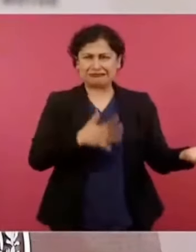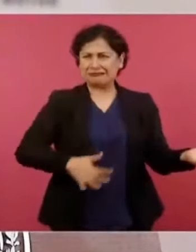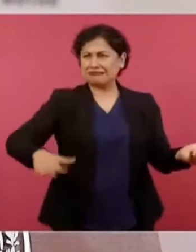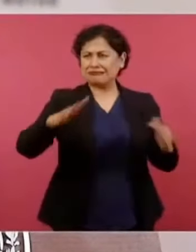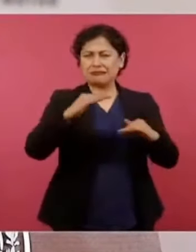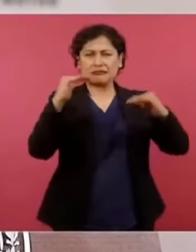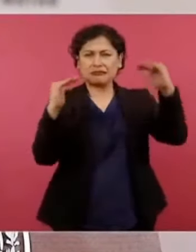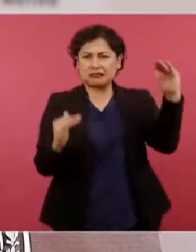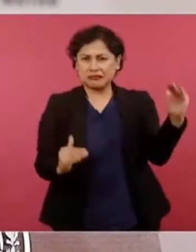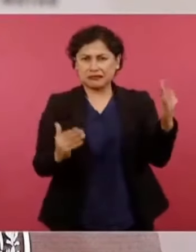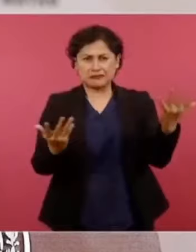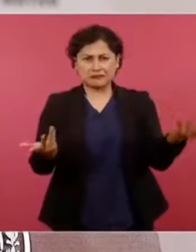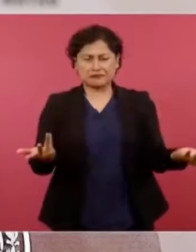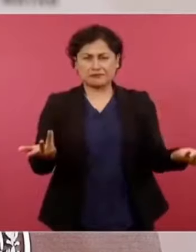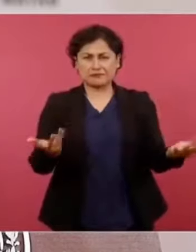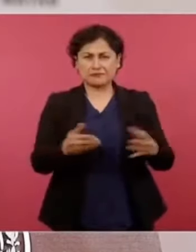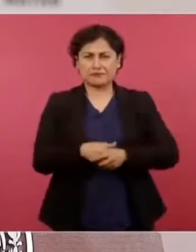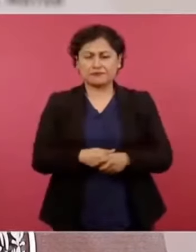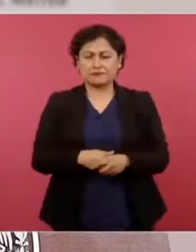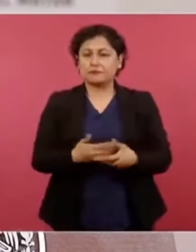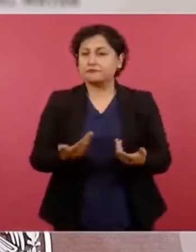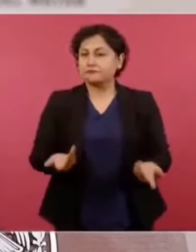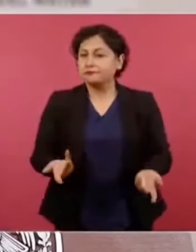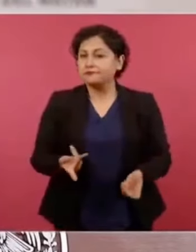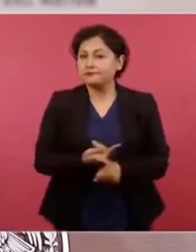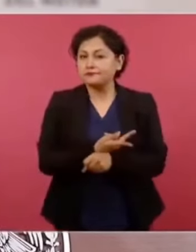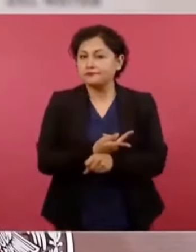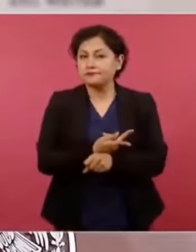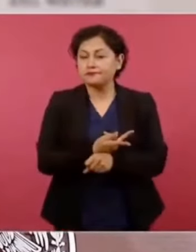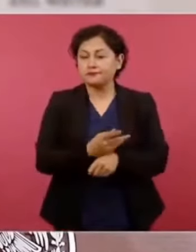obscena bueno Qué pasa